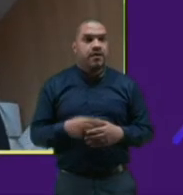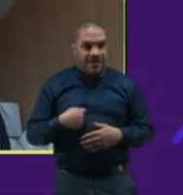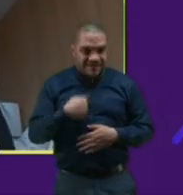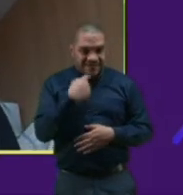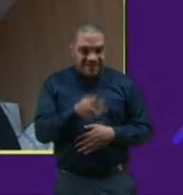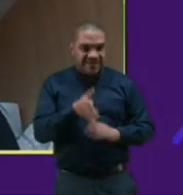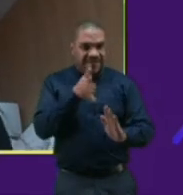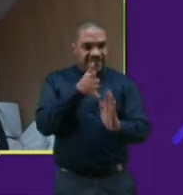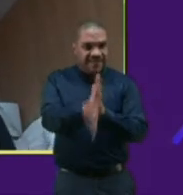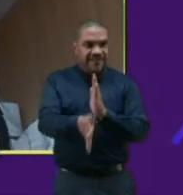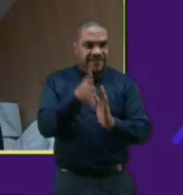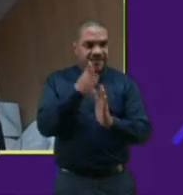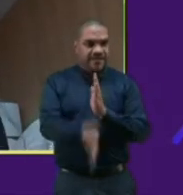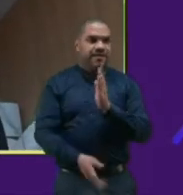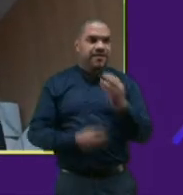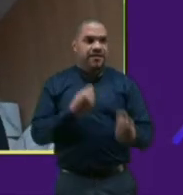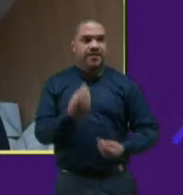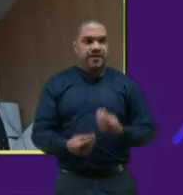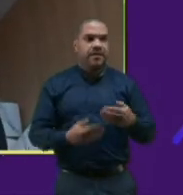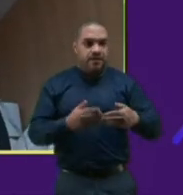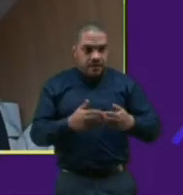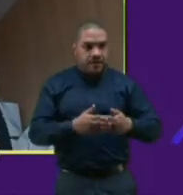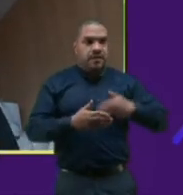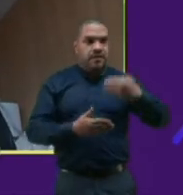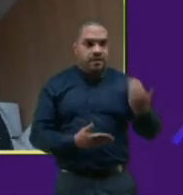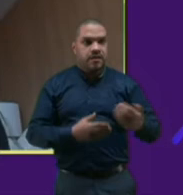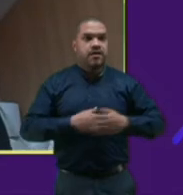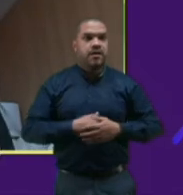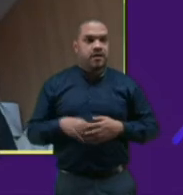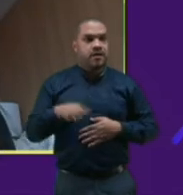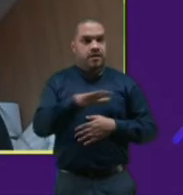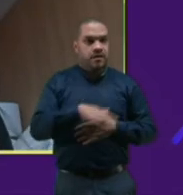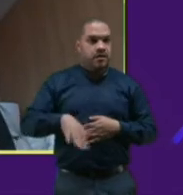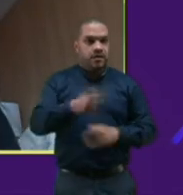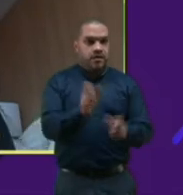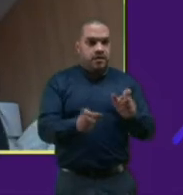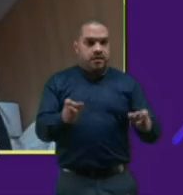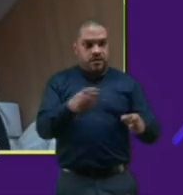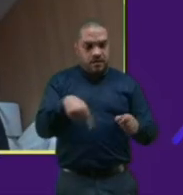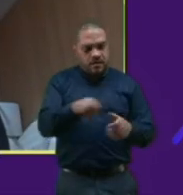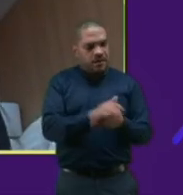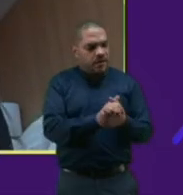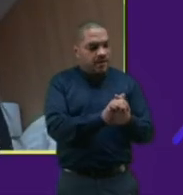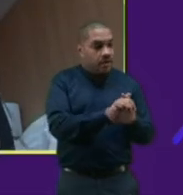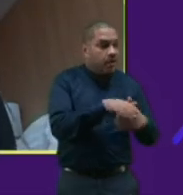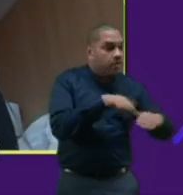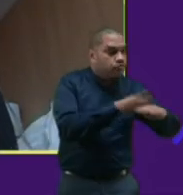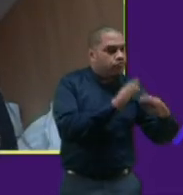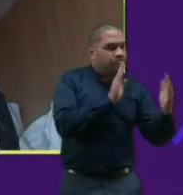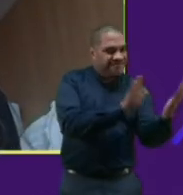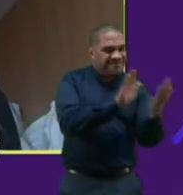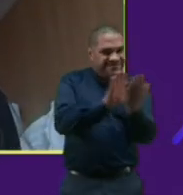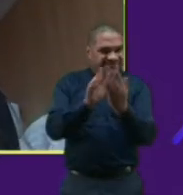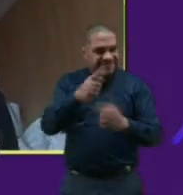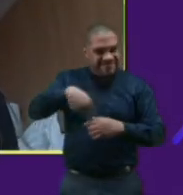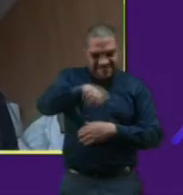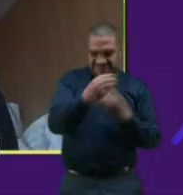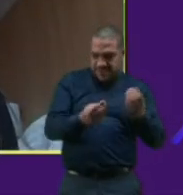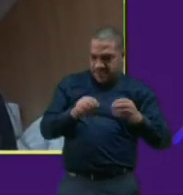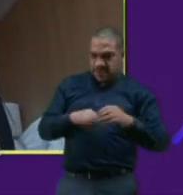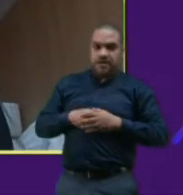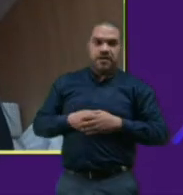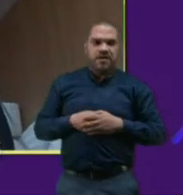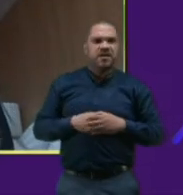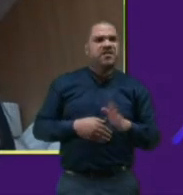del fundraising, pues uno empieza con muchos inversionistas y trata de encontrar, pues es como casarse con alguien, trata de encontrar uno con quien